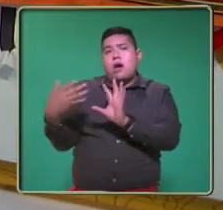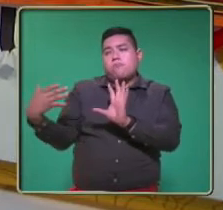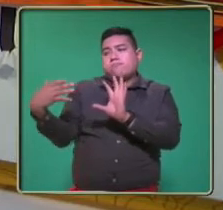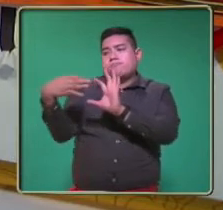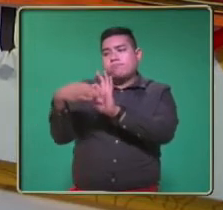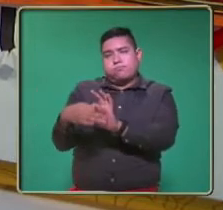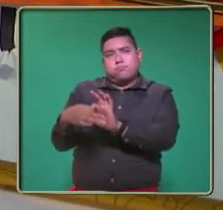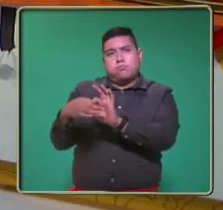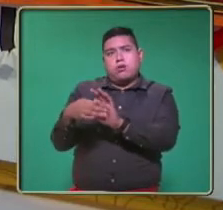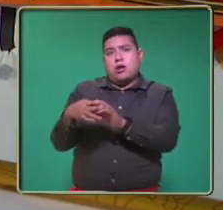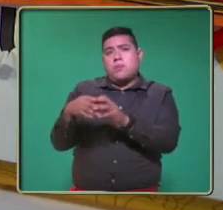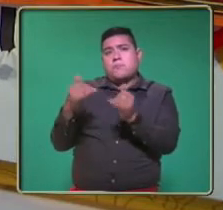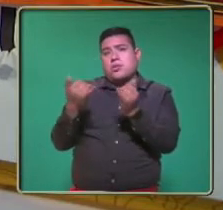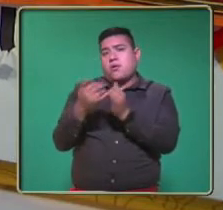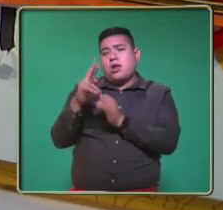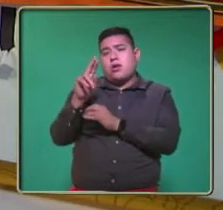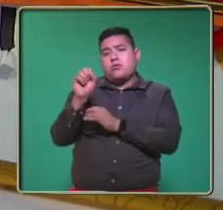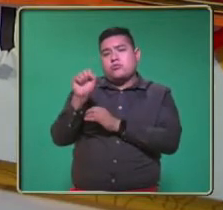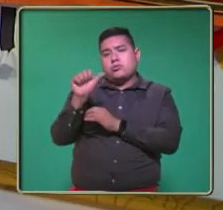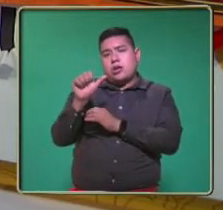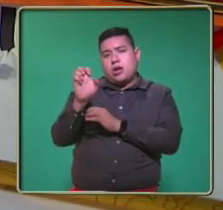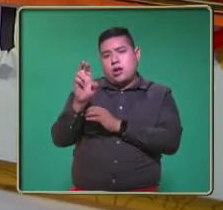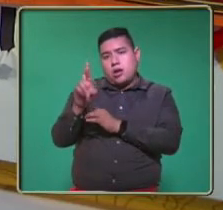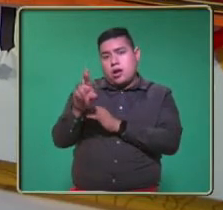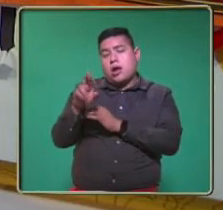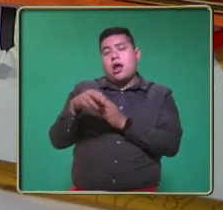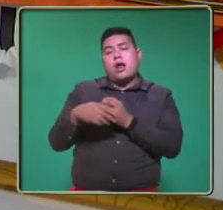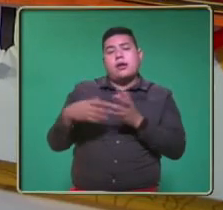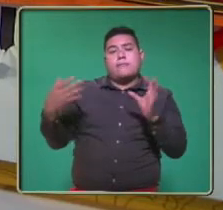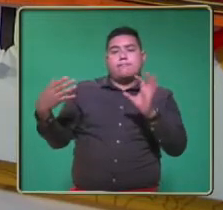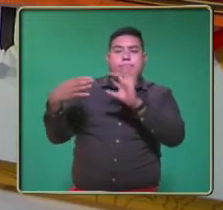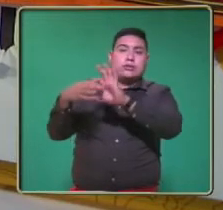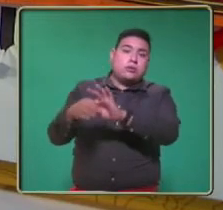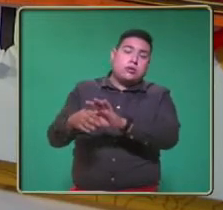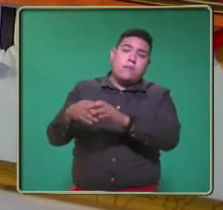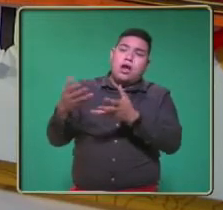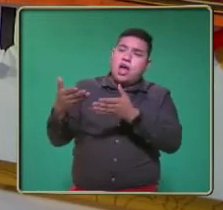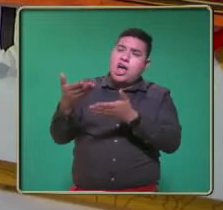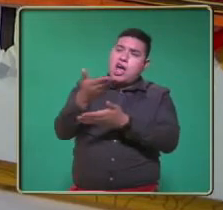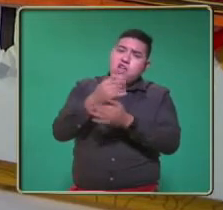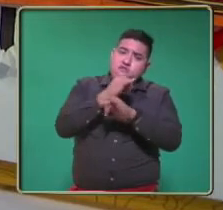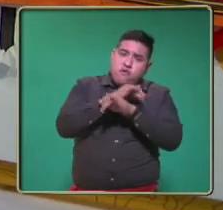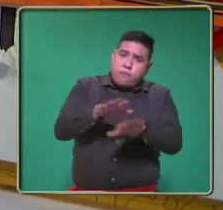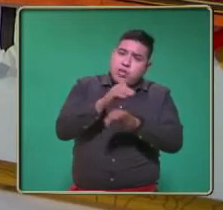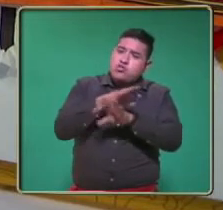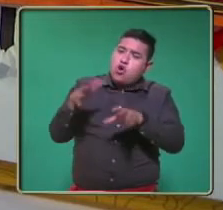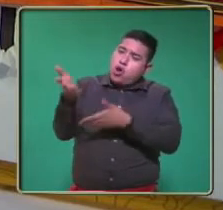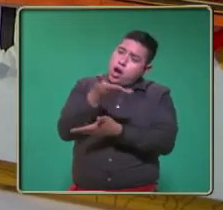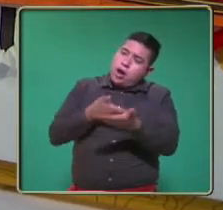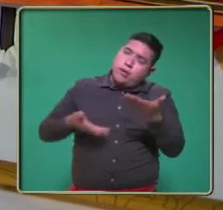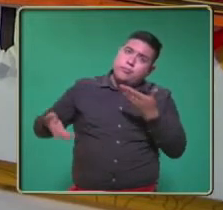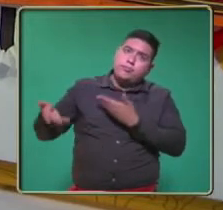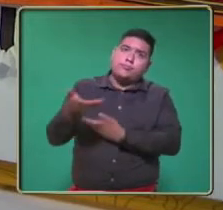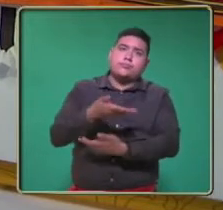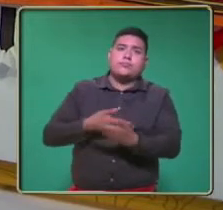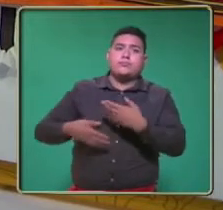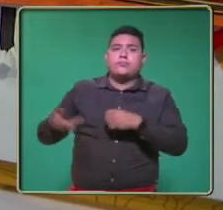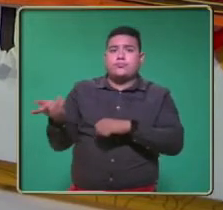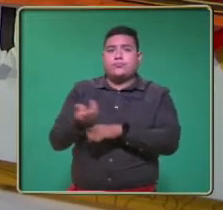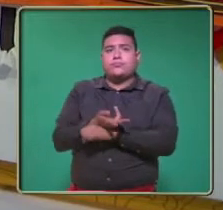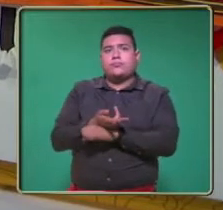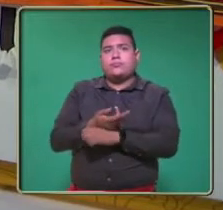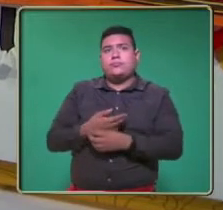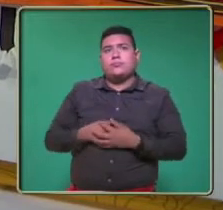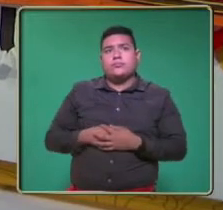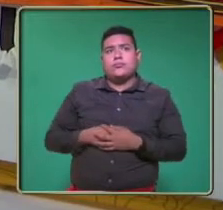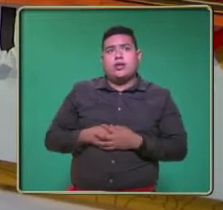la misma USAER entre ellos mismos para poder tener ese intercambio de información de lo que sucedió en su ciclo